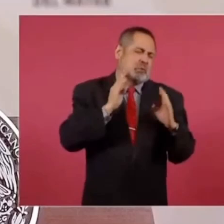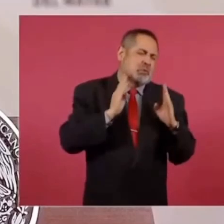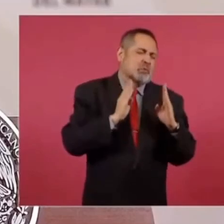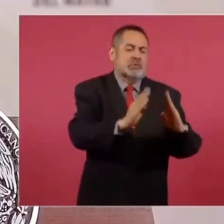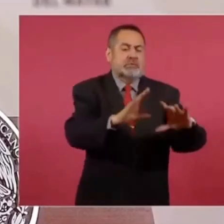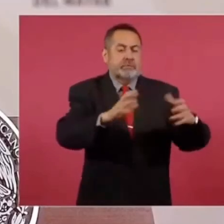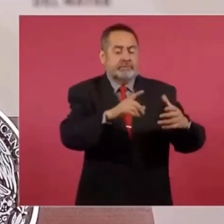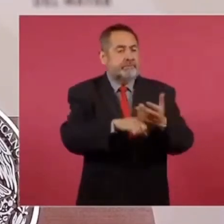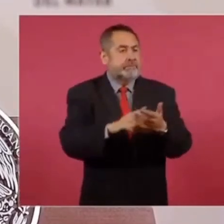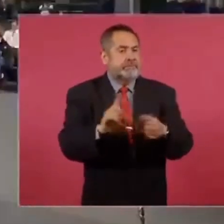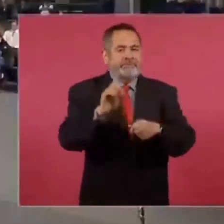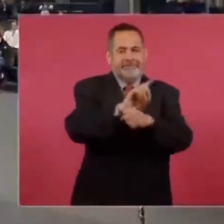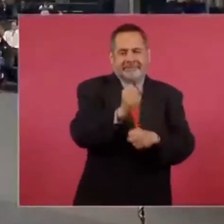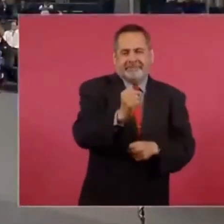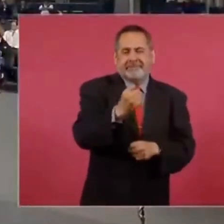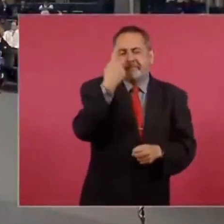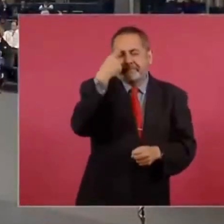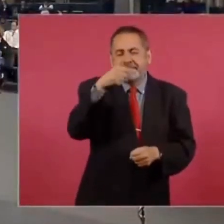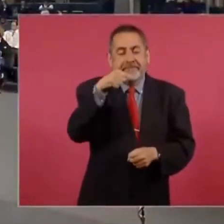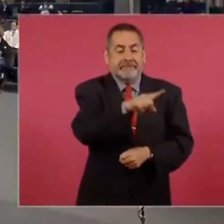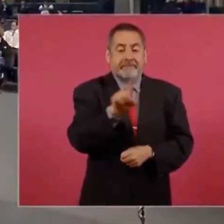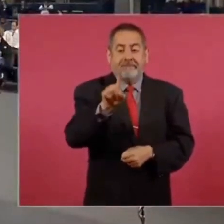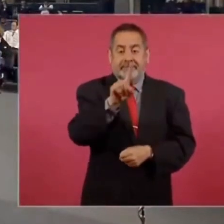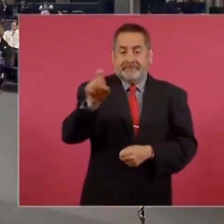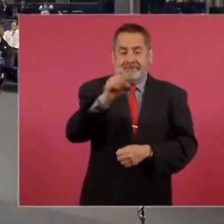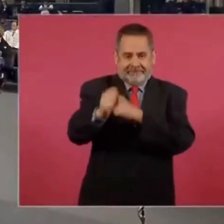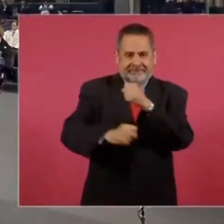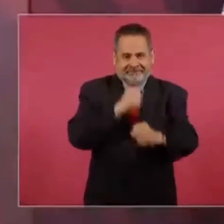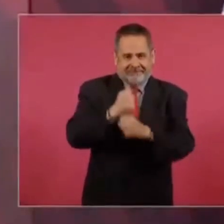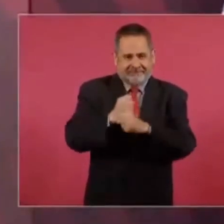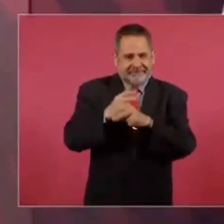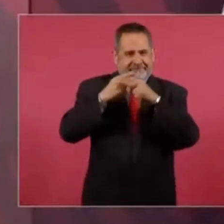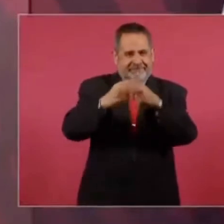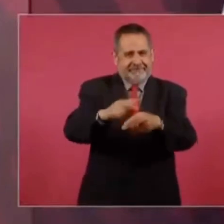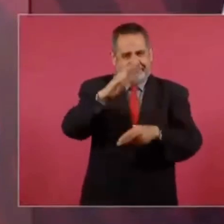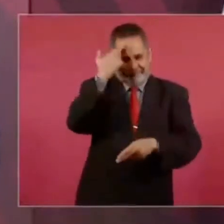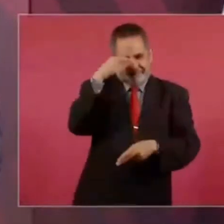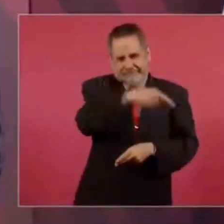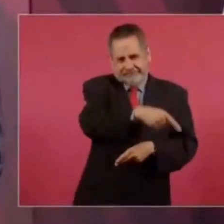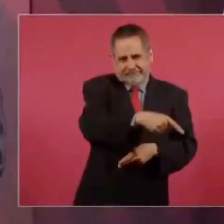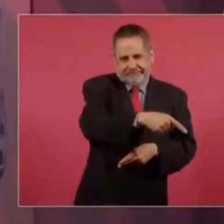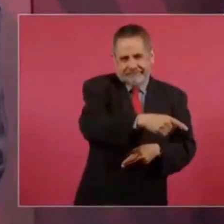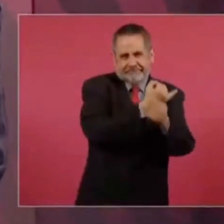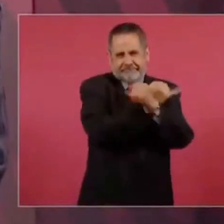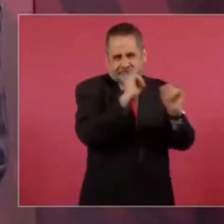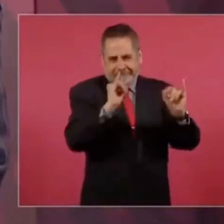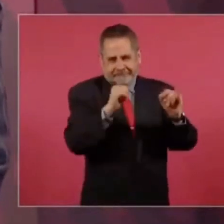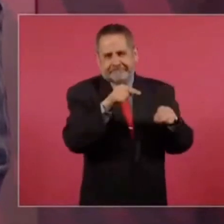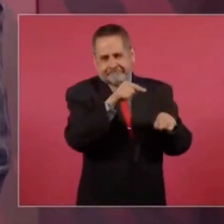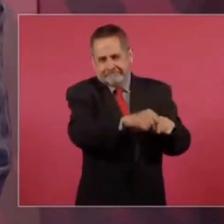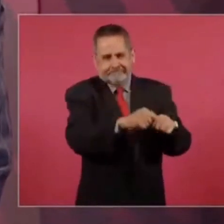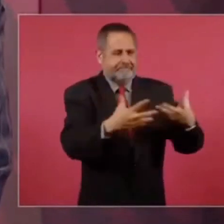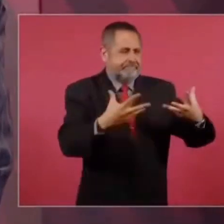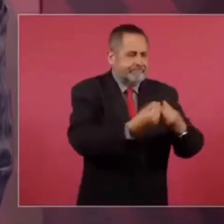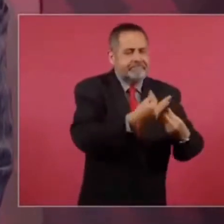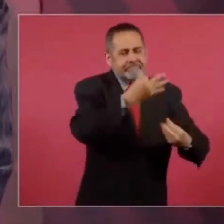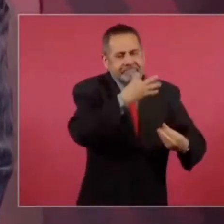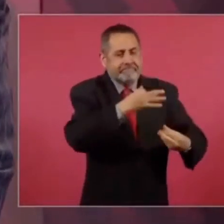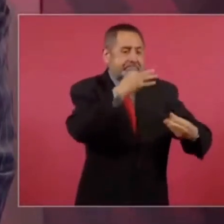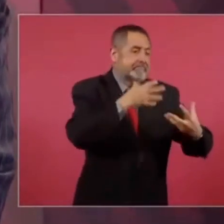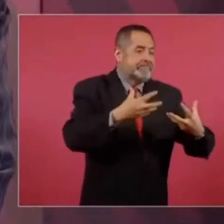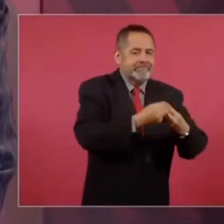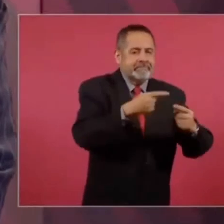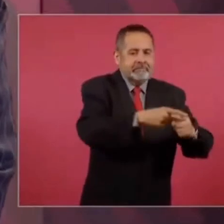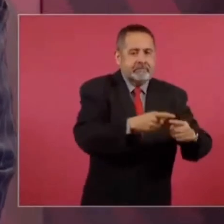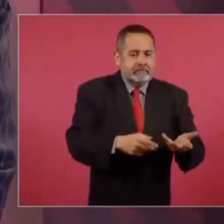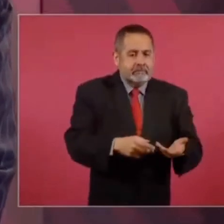de septiembre para conmemorar el centenario de la independencia. y como